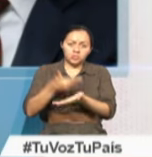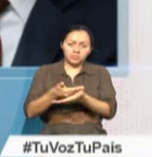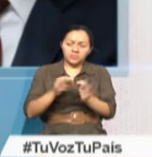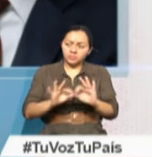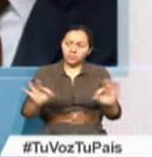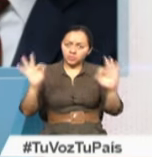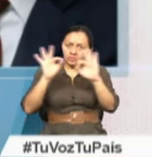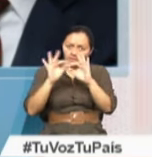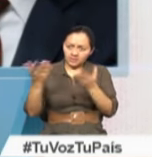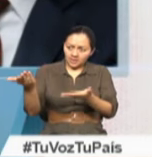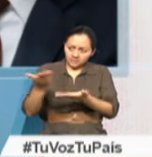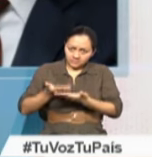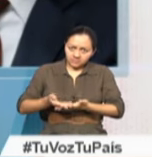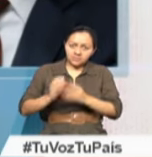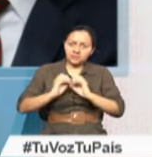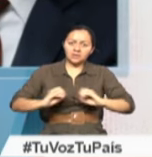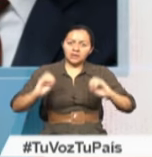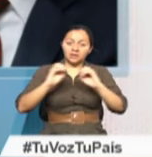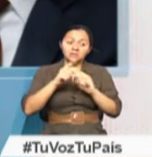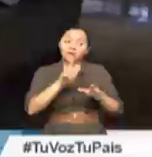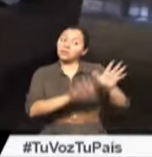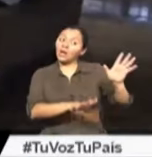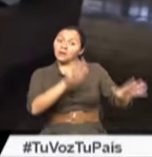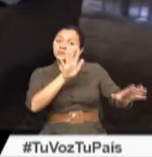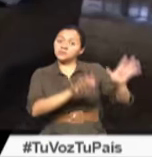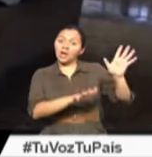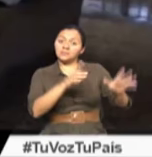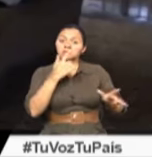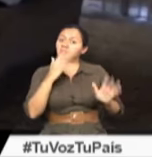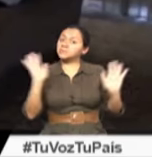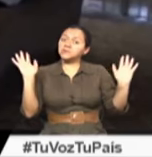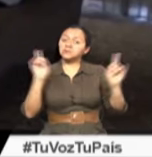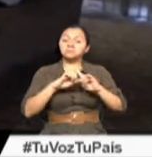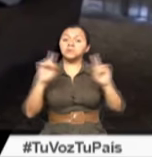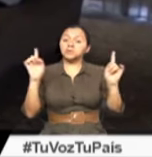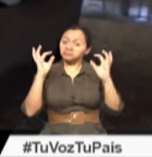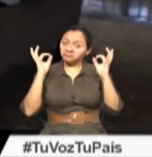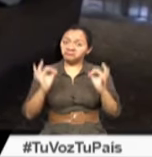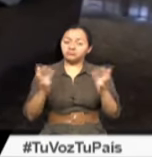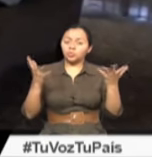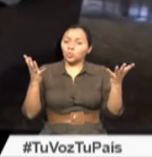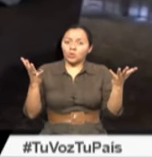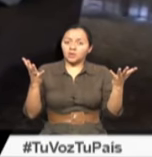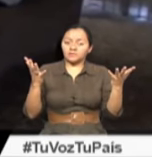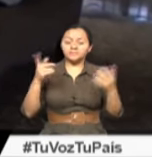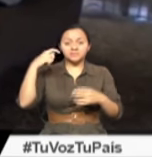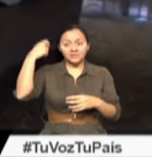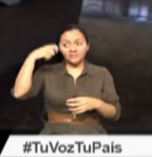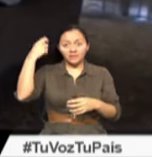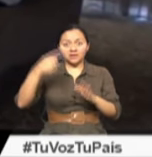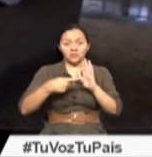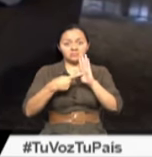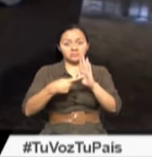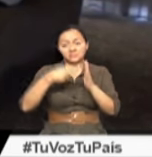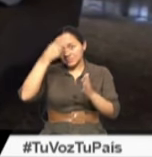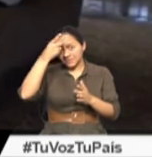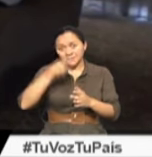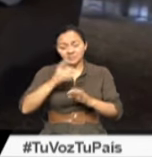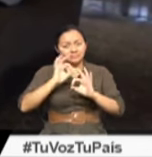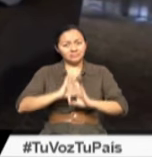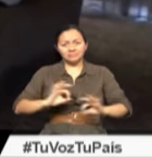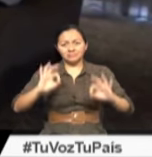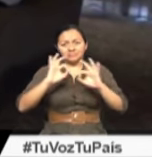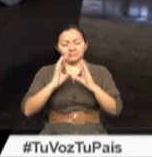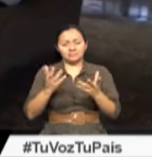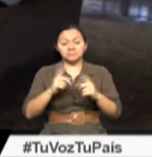decir, no aporta una sola prueba. En los videos, pareja Yanuselli asegura que él no tomaba las decisiones y